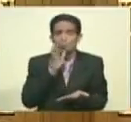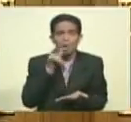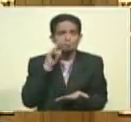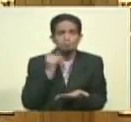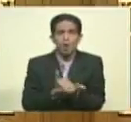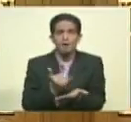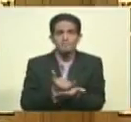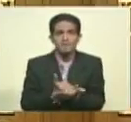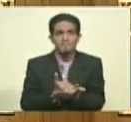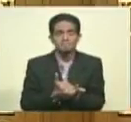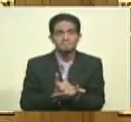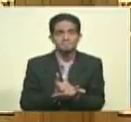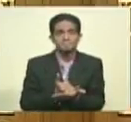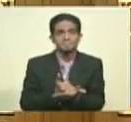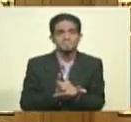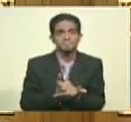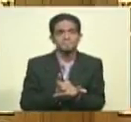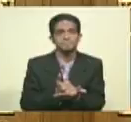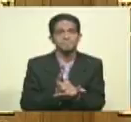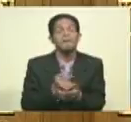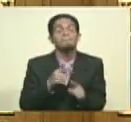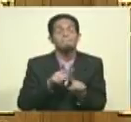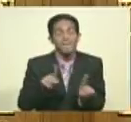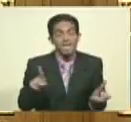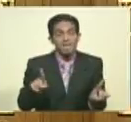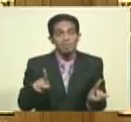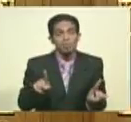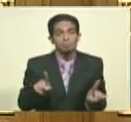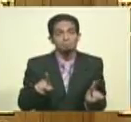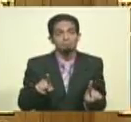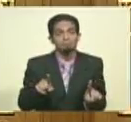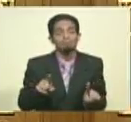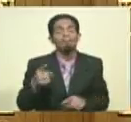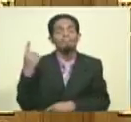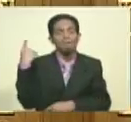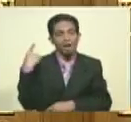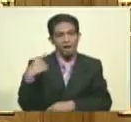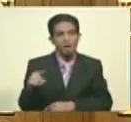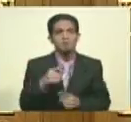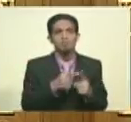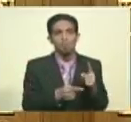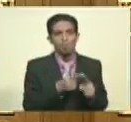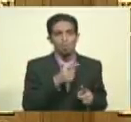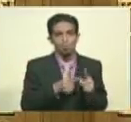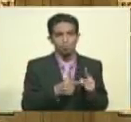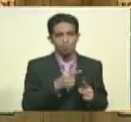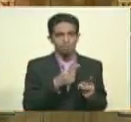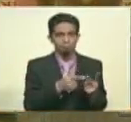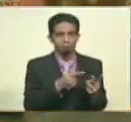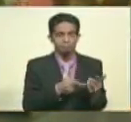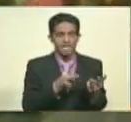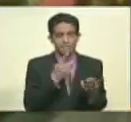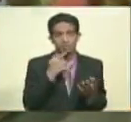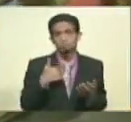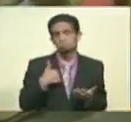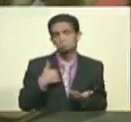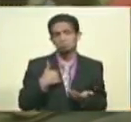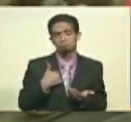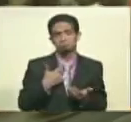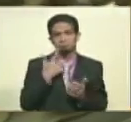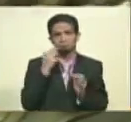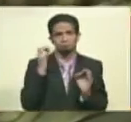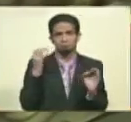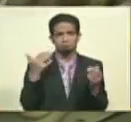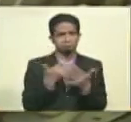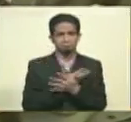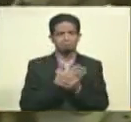hay evidencias, hay elementos. Y yo particularmente no lo dudo. El